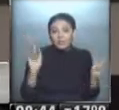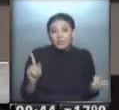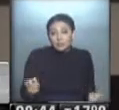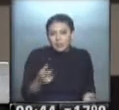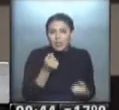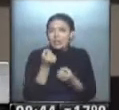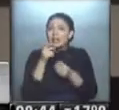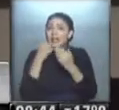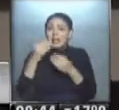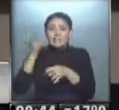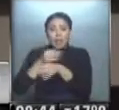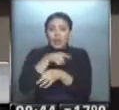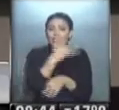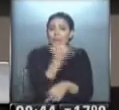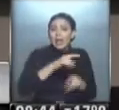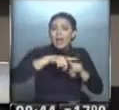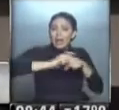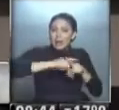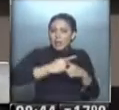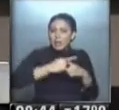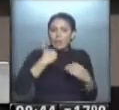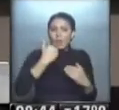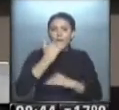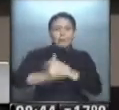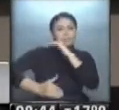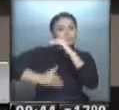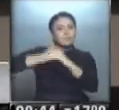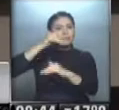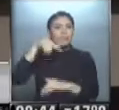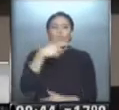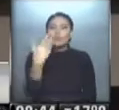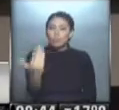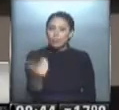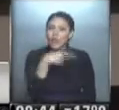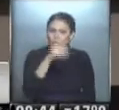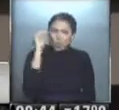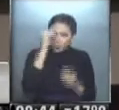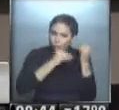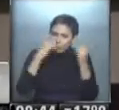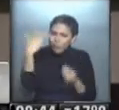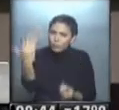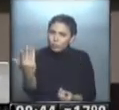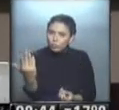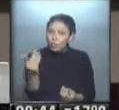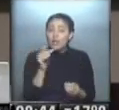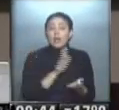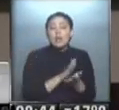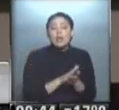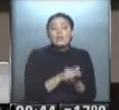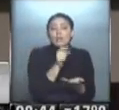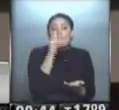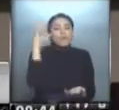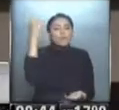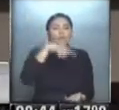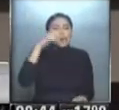herramientas para enfrentar mejor su futuro que es lo que en definitiva les pero con respecto a su futuro tienen un